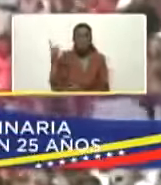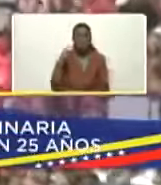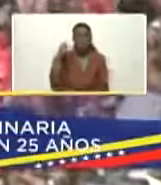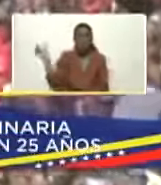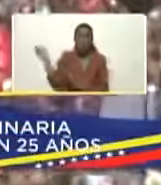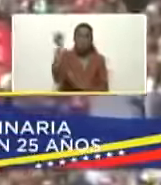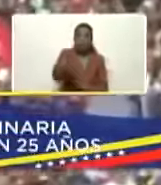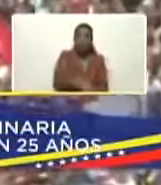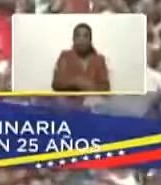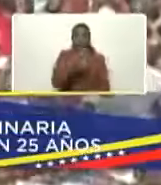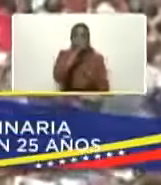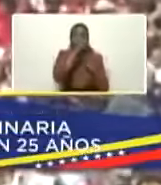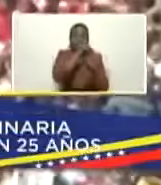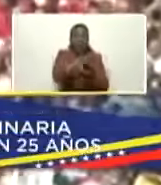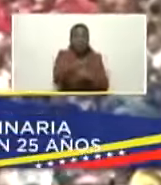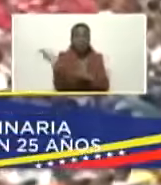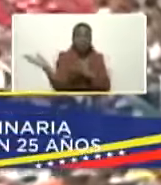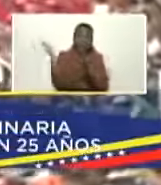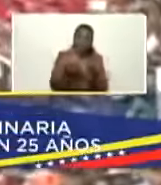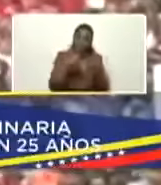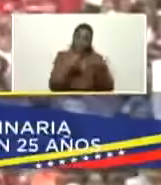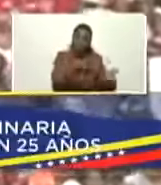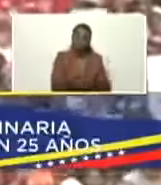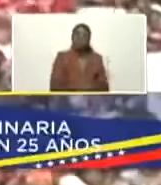mandar para acá pronto.